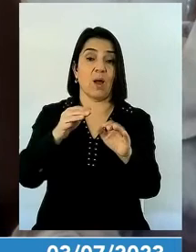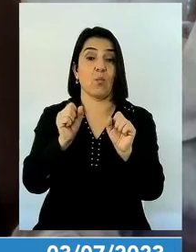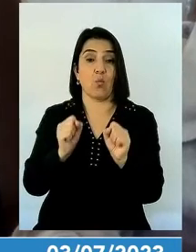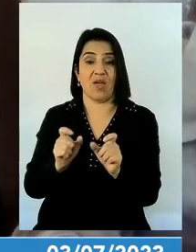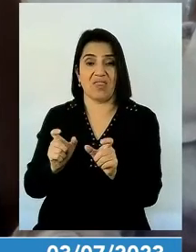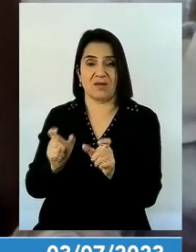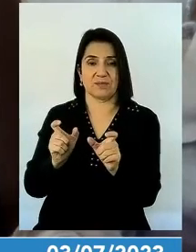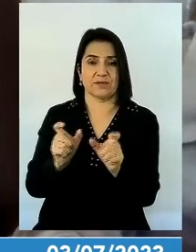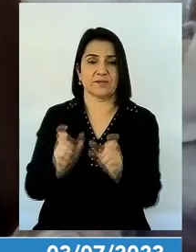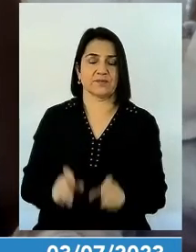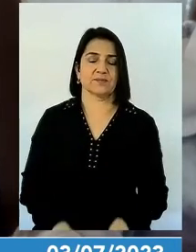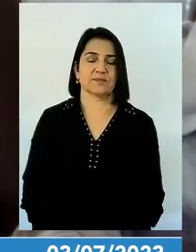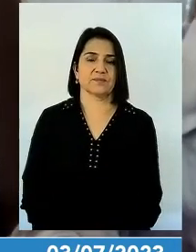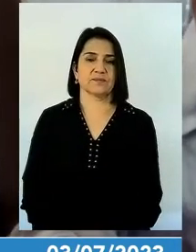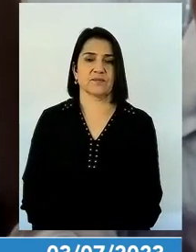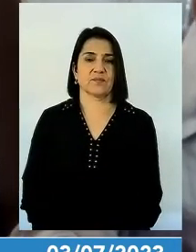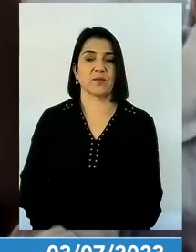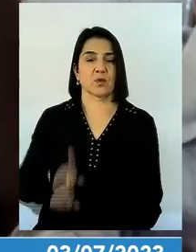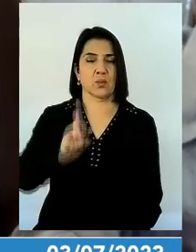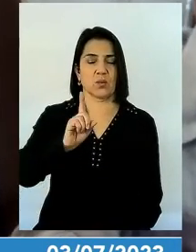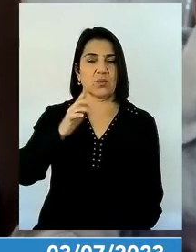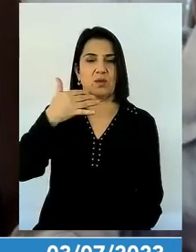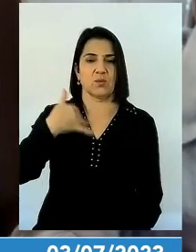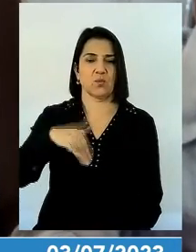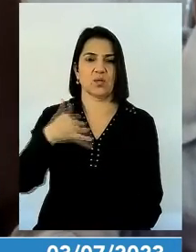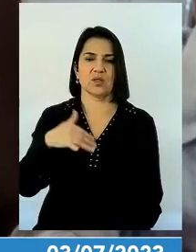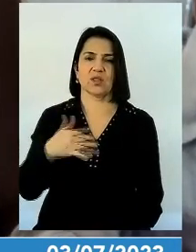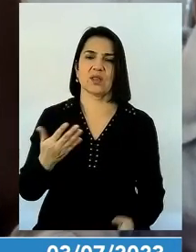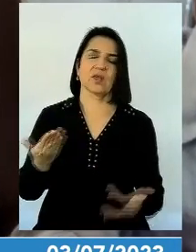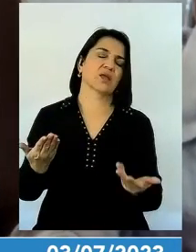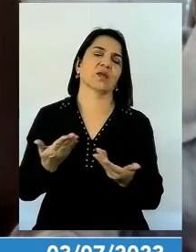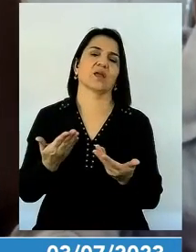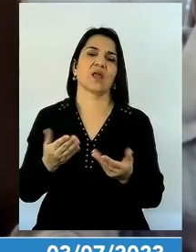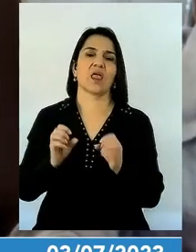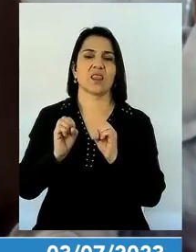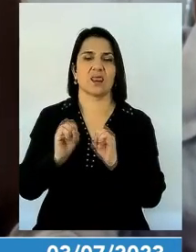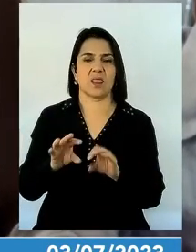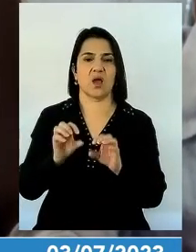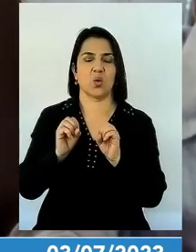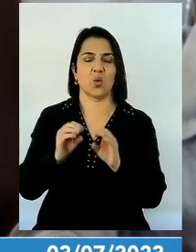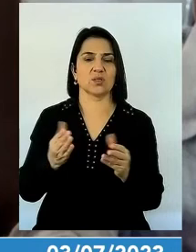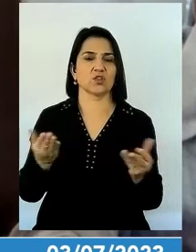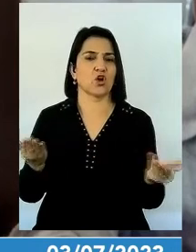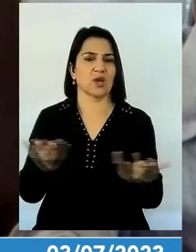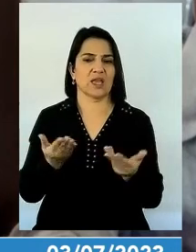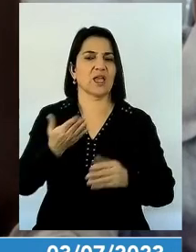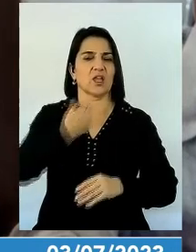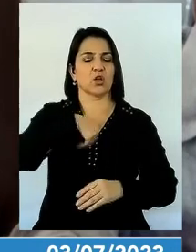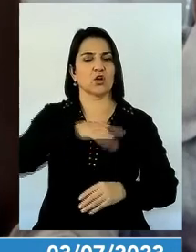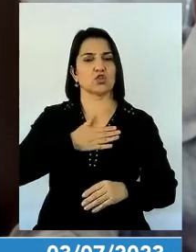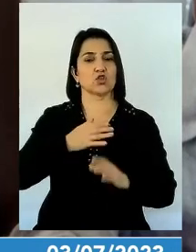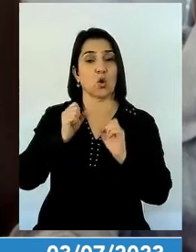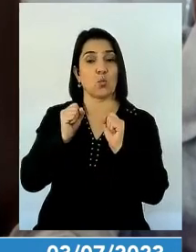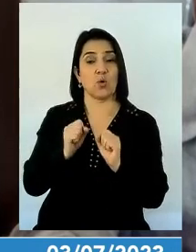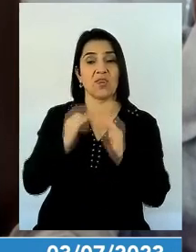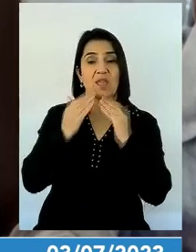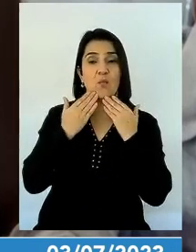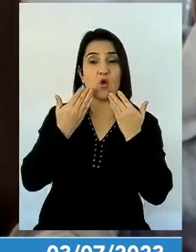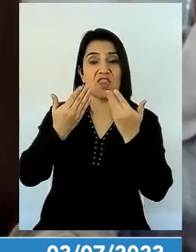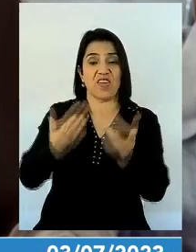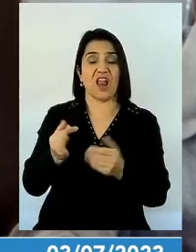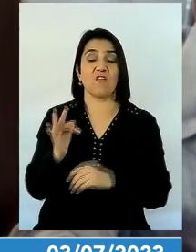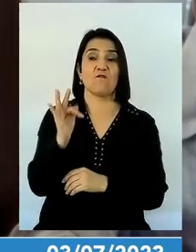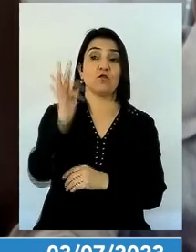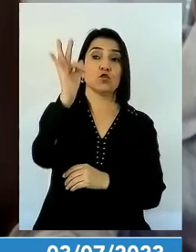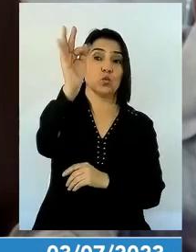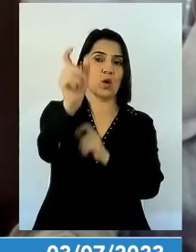Una de las cosas esenciales también es la educación sobre qué es lo que nosotros podemos entregarle a las futuras generaciones. Por